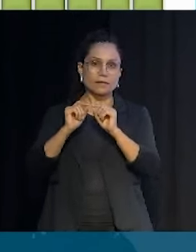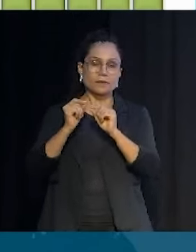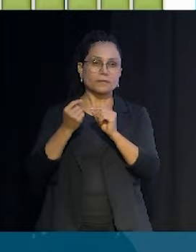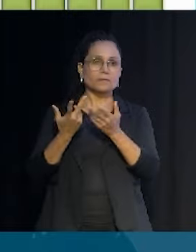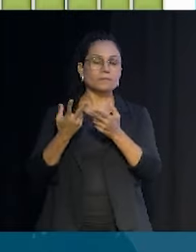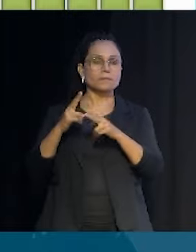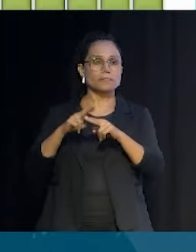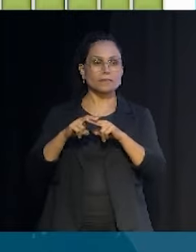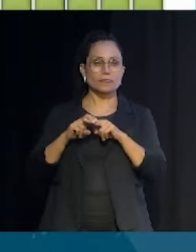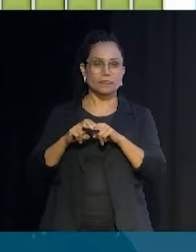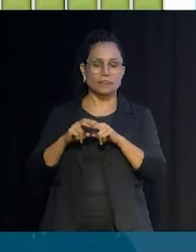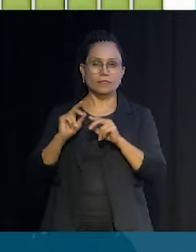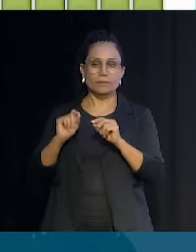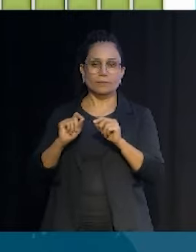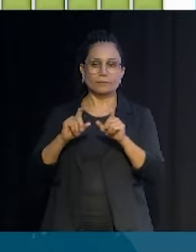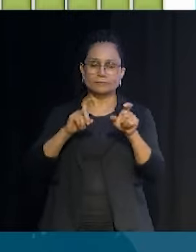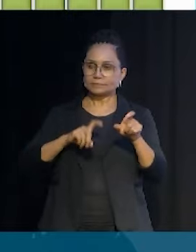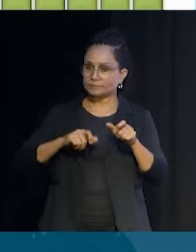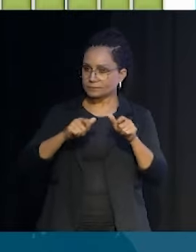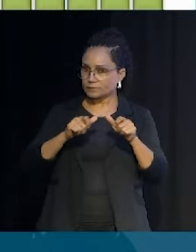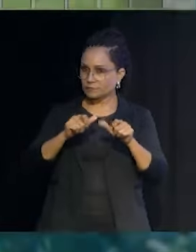y eso se debe a la tecnología.